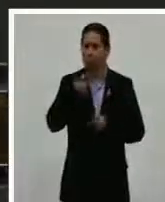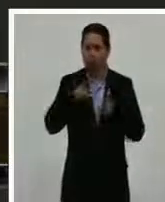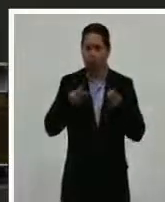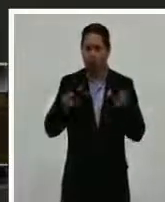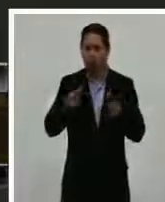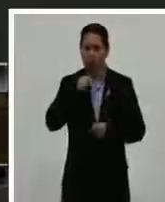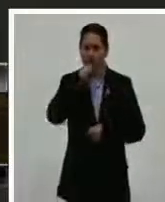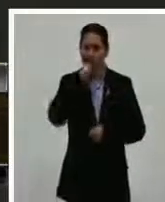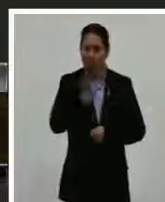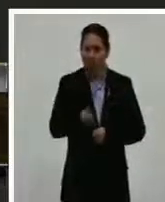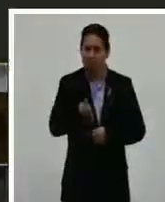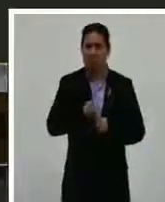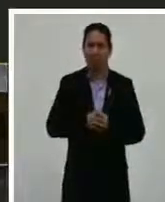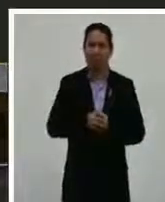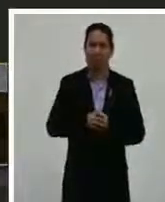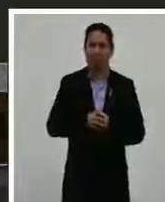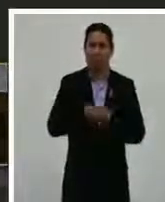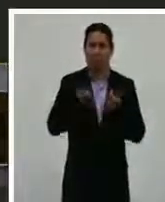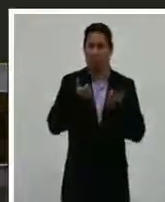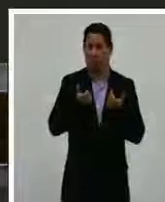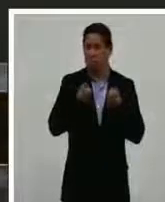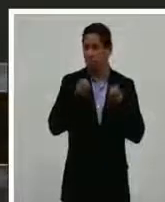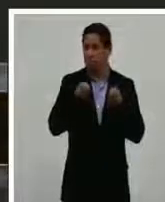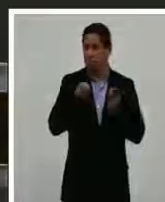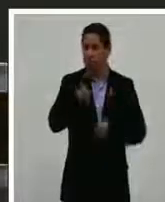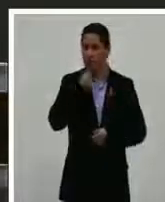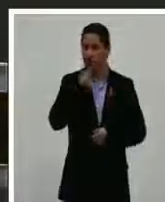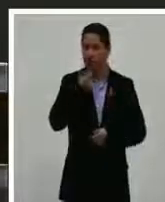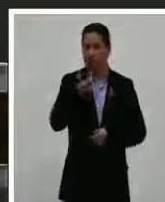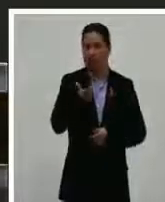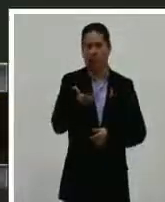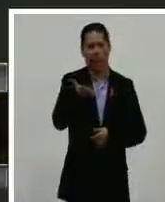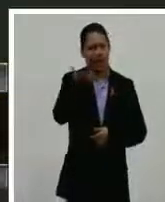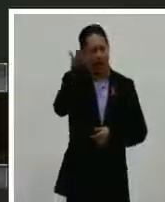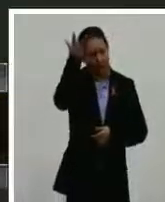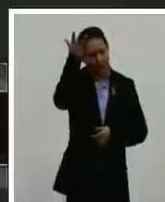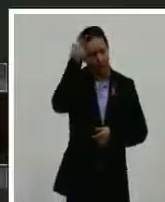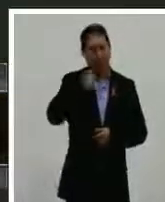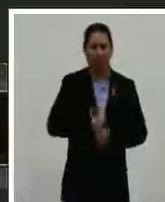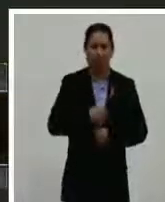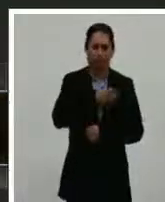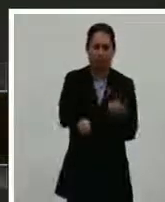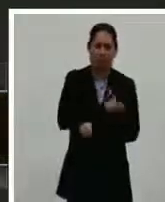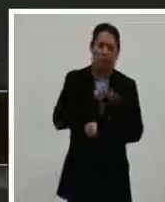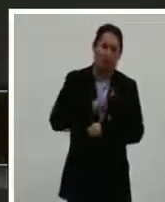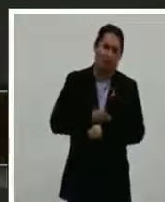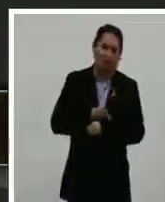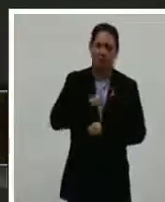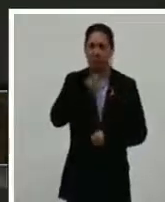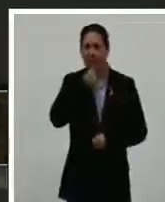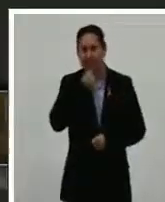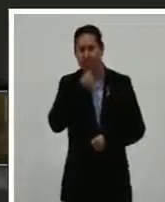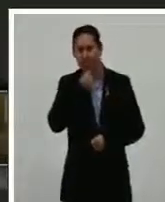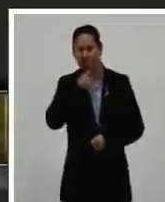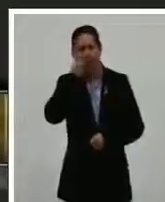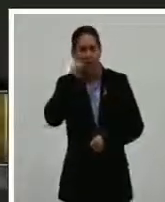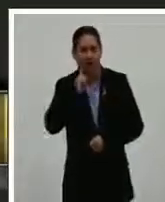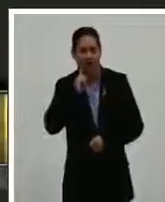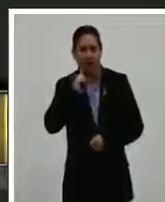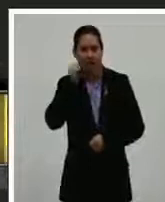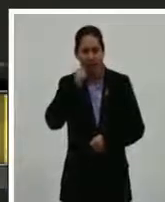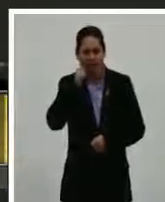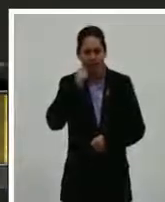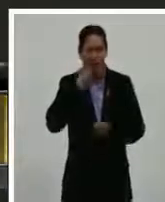solventar los altos costos de los medicamentos y acompañar a sus niños y niñas durante los tratos los